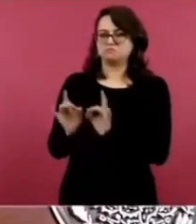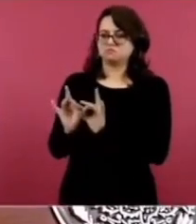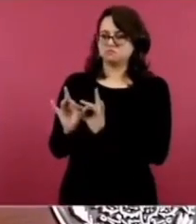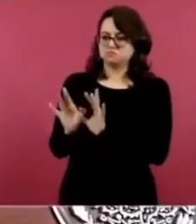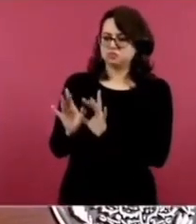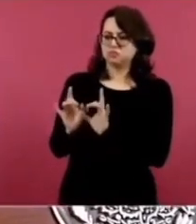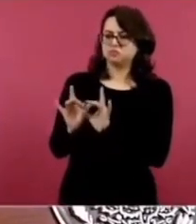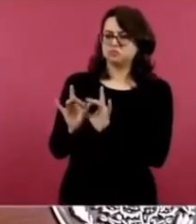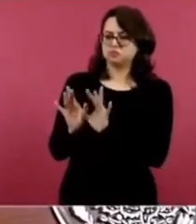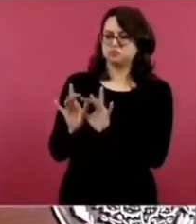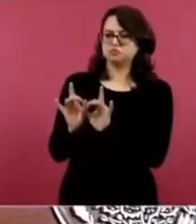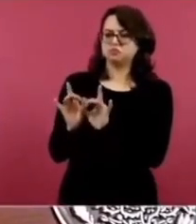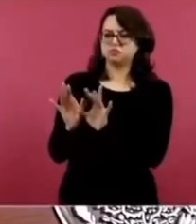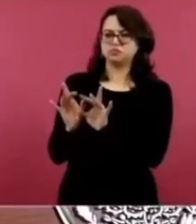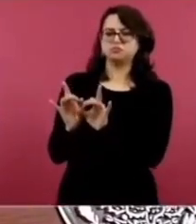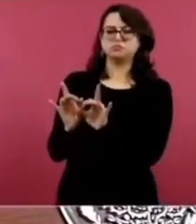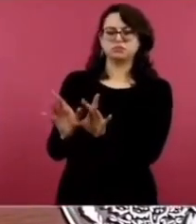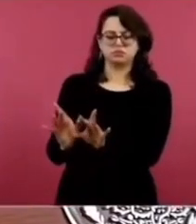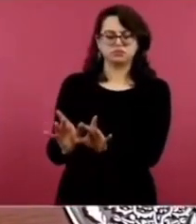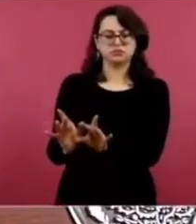tiempos en la Ciudad de México